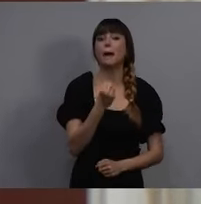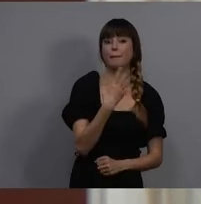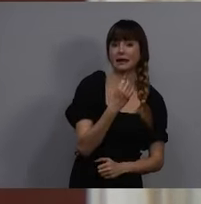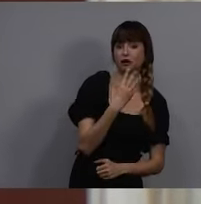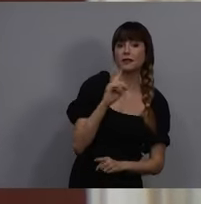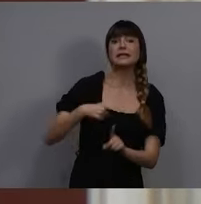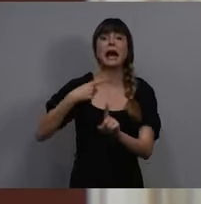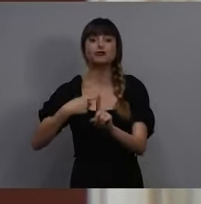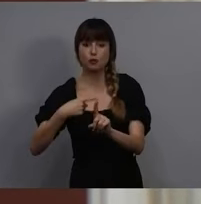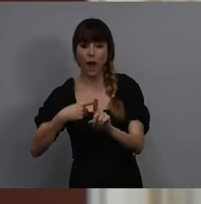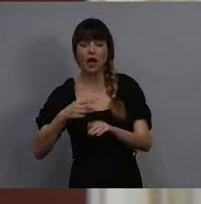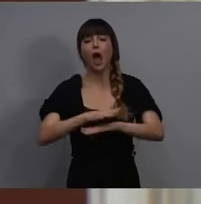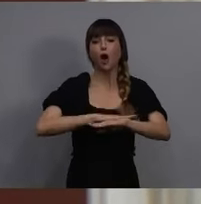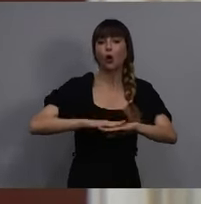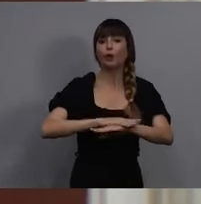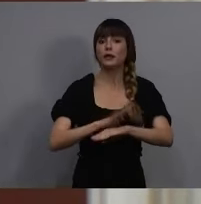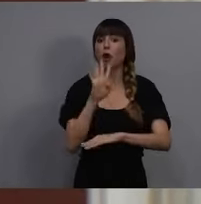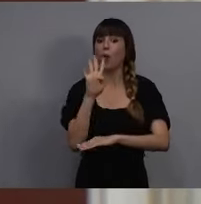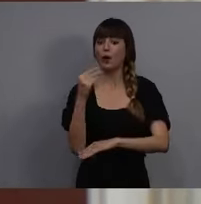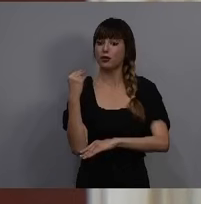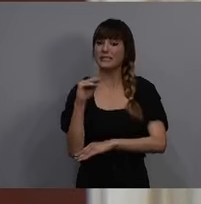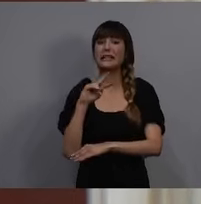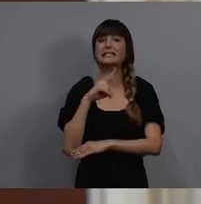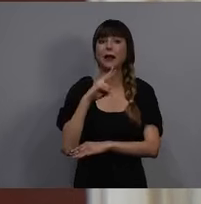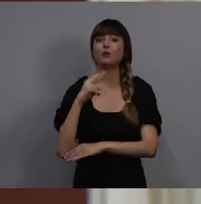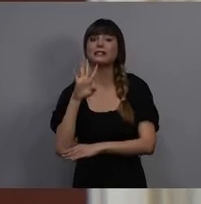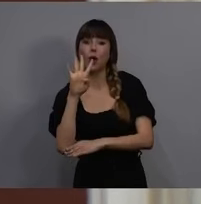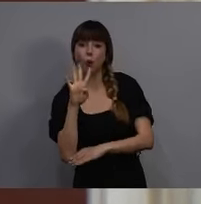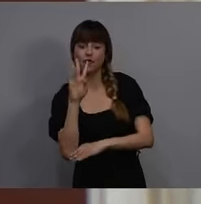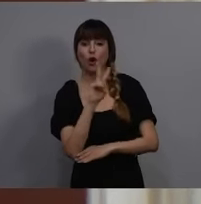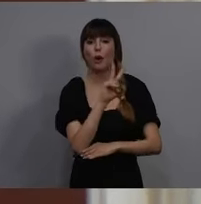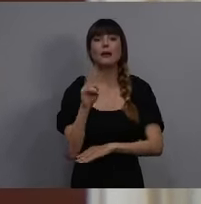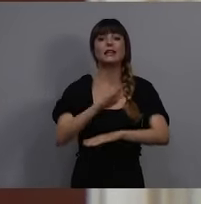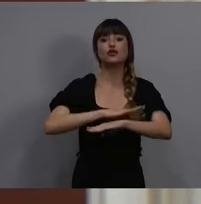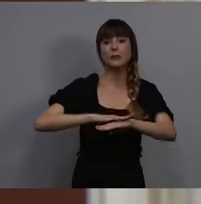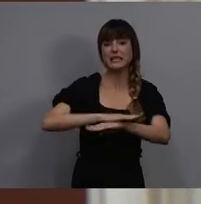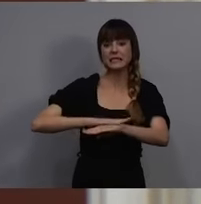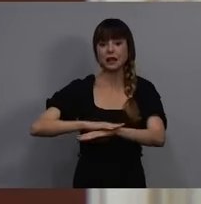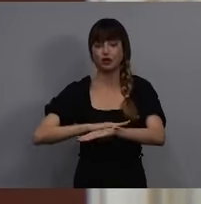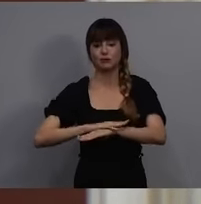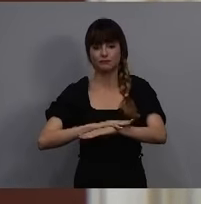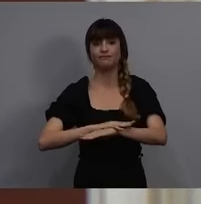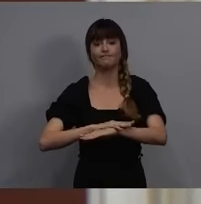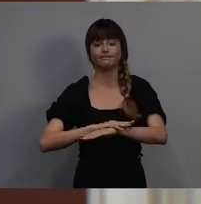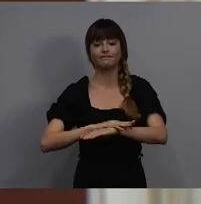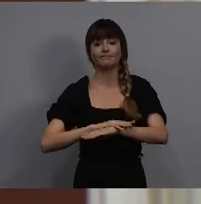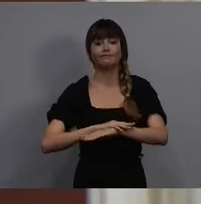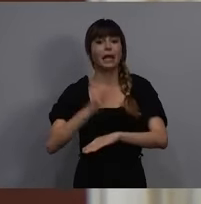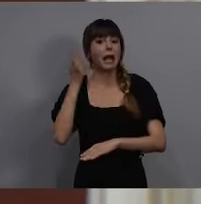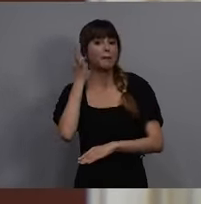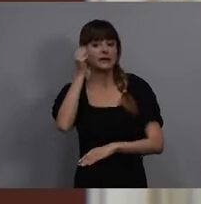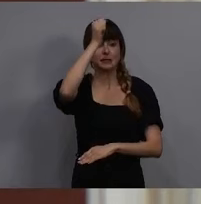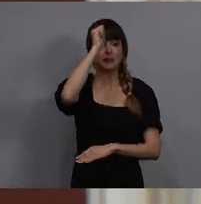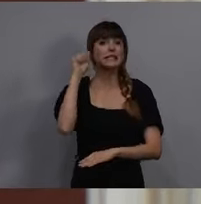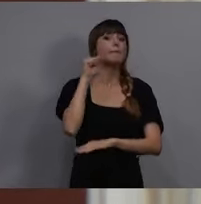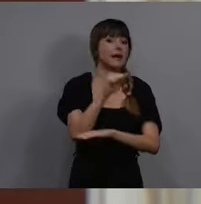sumar Un gobierno con cuatro vicepresidentas con 22 ministerios en los que habrá más ministras que ministros como viene